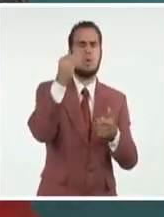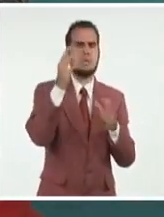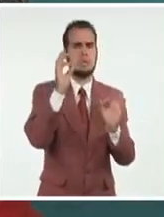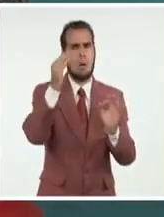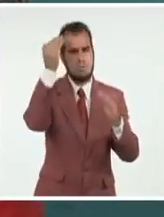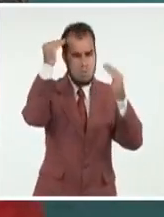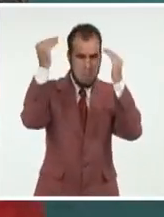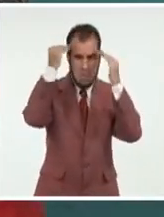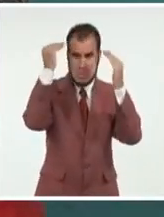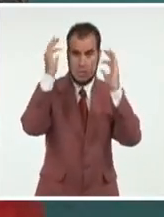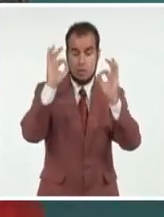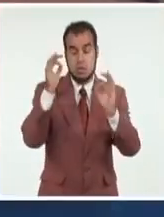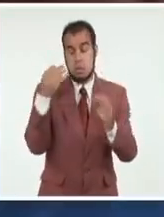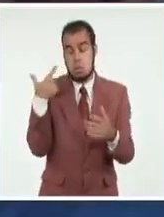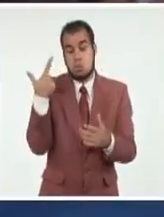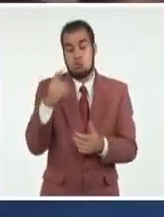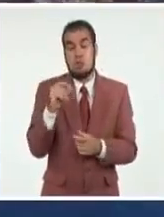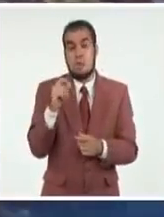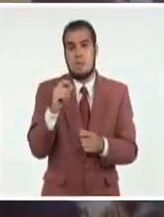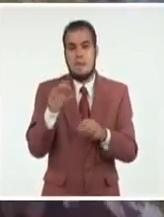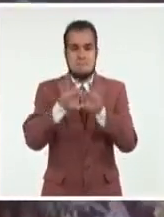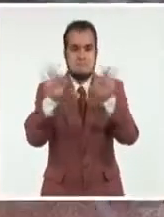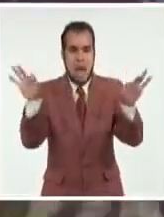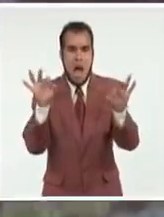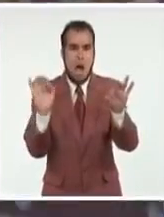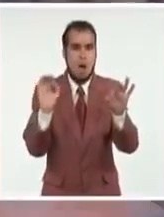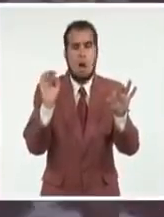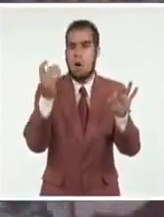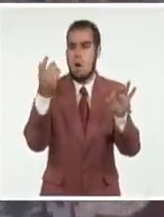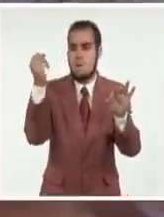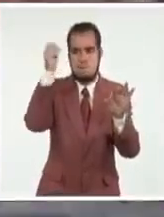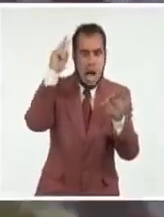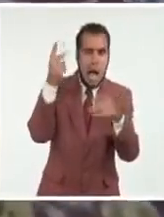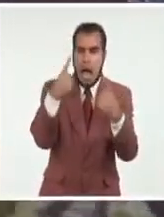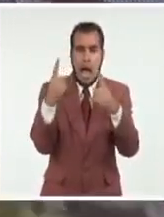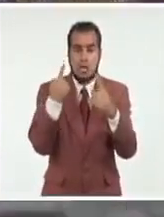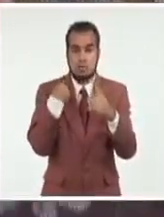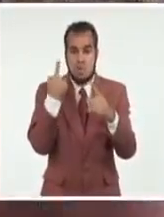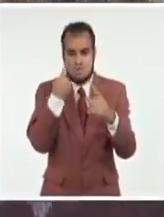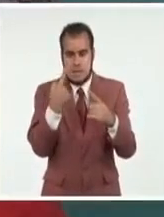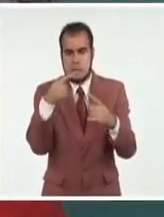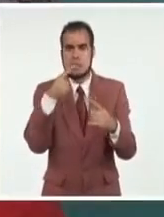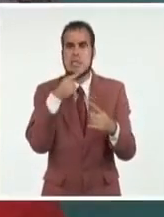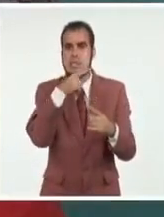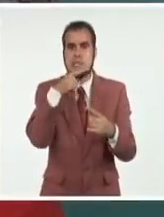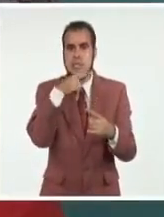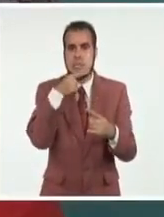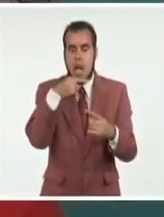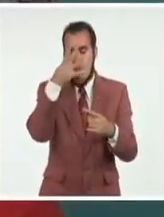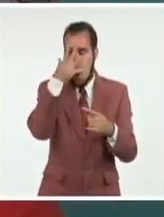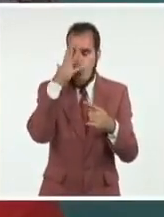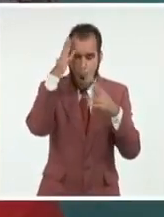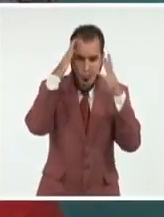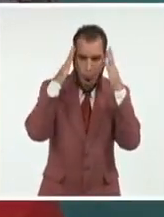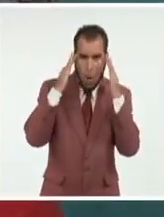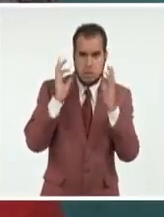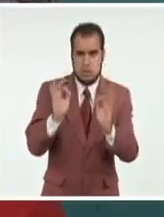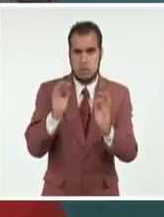Pienso que es una piedra, un palo, no sé, porque yo lo que vi fue la sangre cuando lo saqué. Entonces un compañero nuestro me sacó, pero yo fui para el